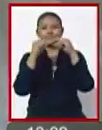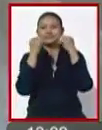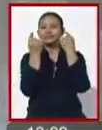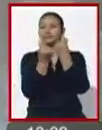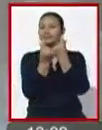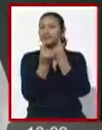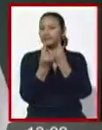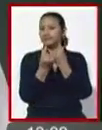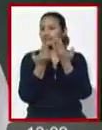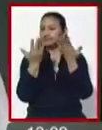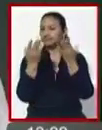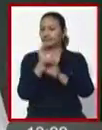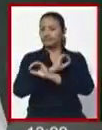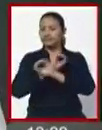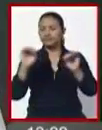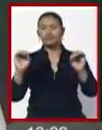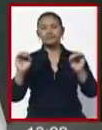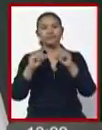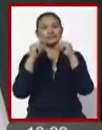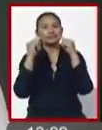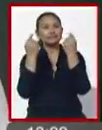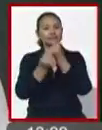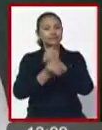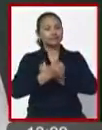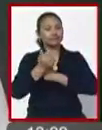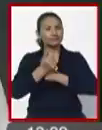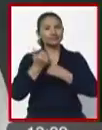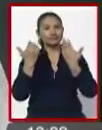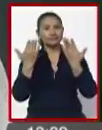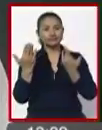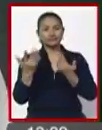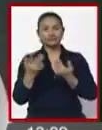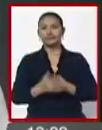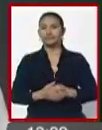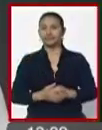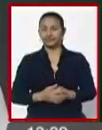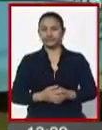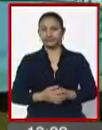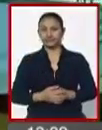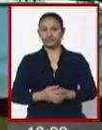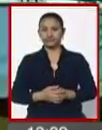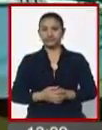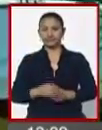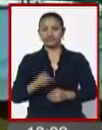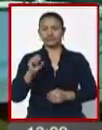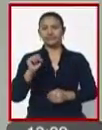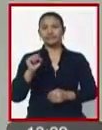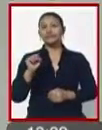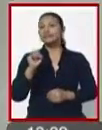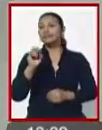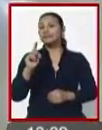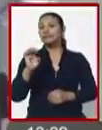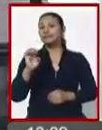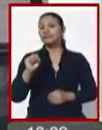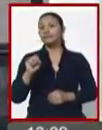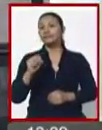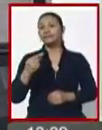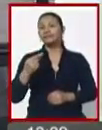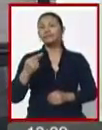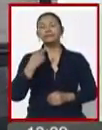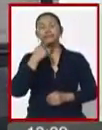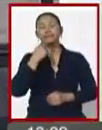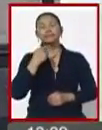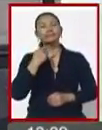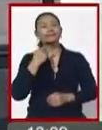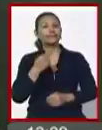riesgo. Entonces nadie que no sea grupo de riesgo espere que se lo va a vacunar. El CEDES mantiene el registro de 21